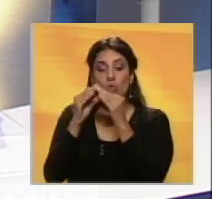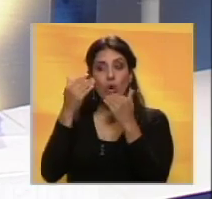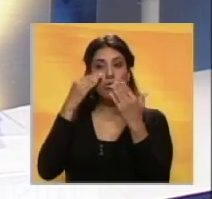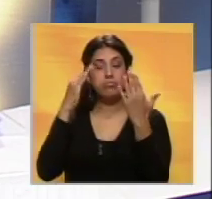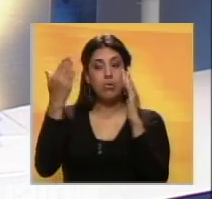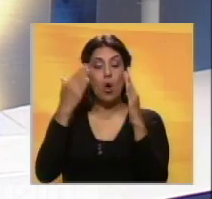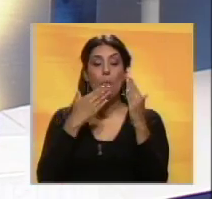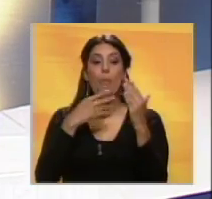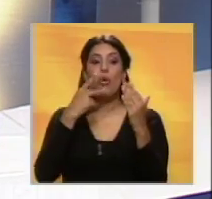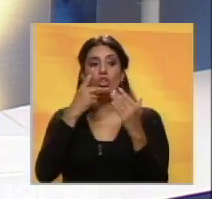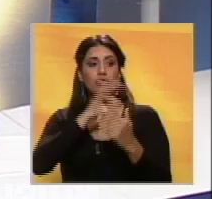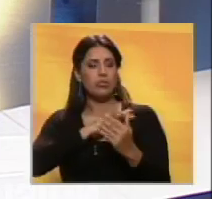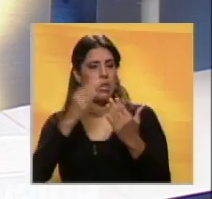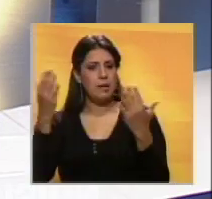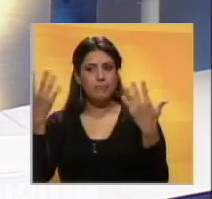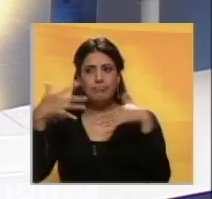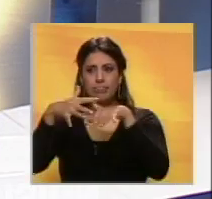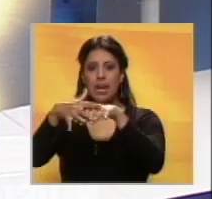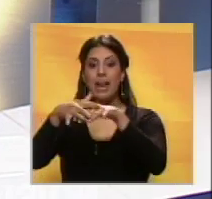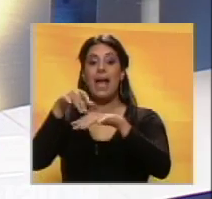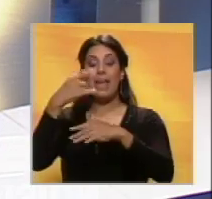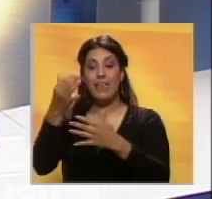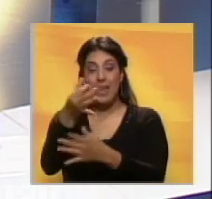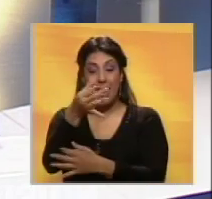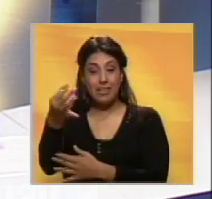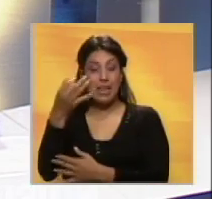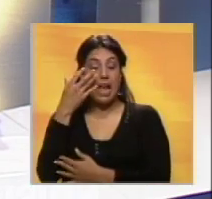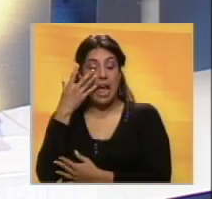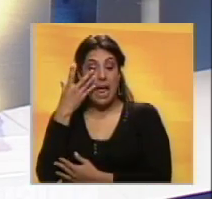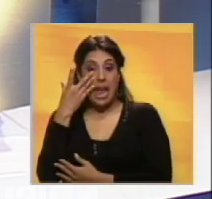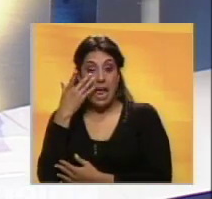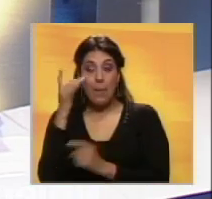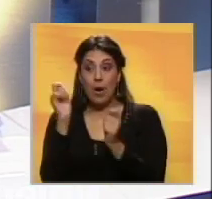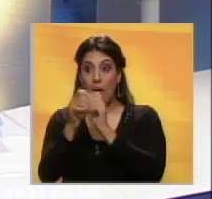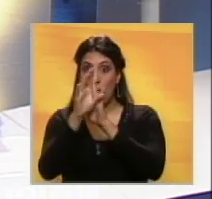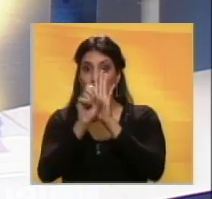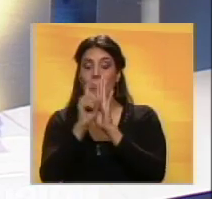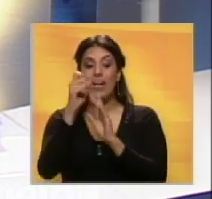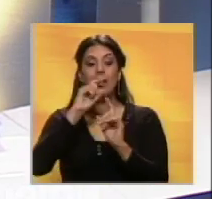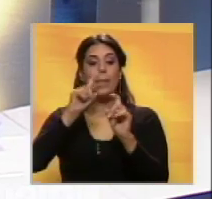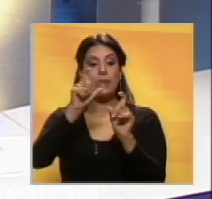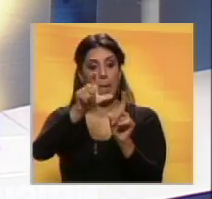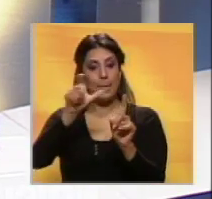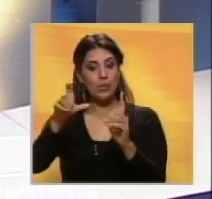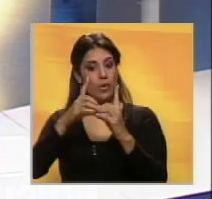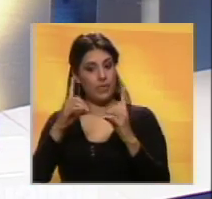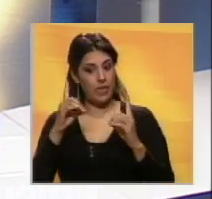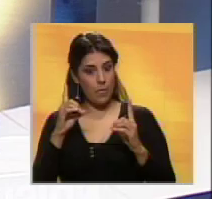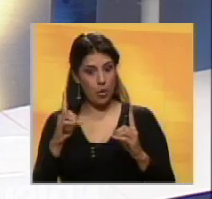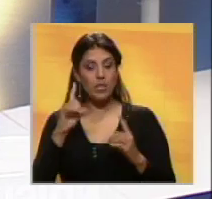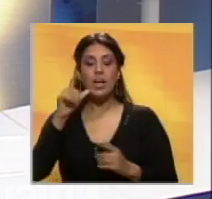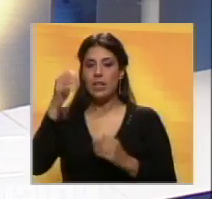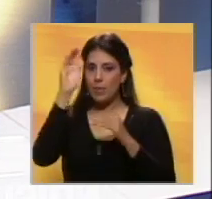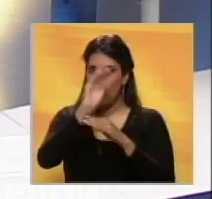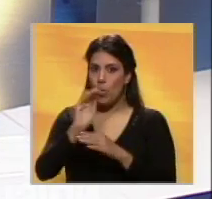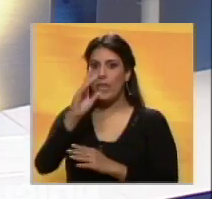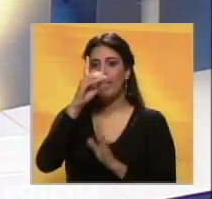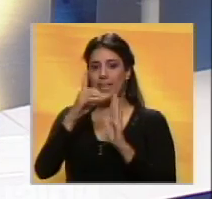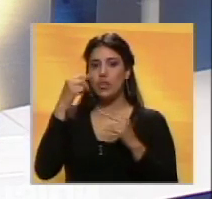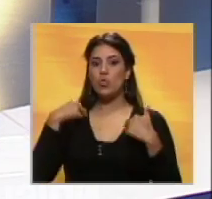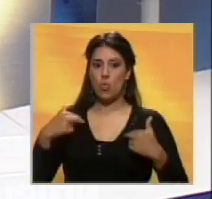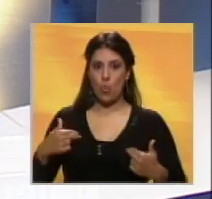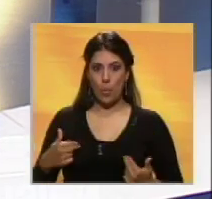vista políticos y sociales, y solo puede tener éxito si se tienen en cuenta los elementos esenciales de la democracia y la protección de los